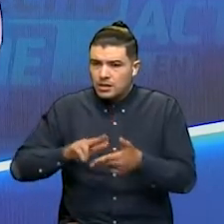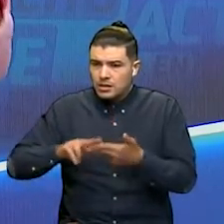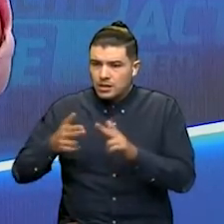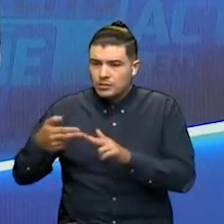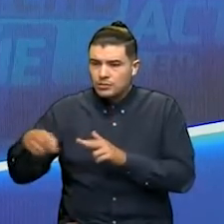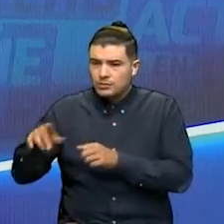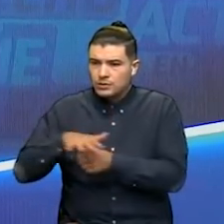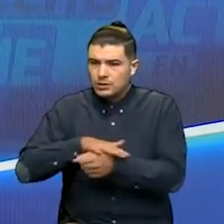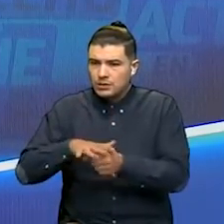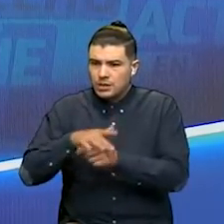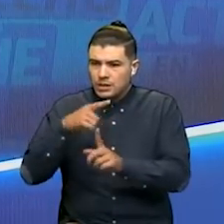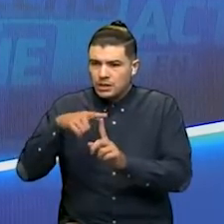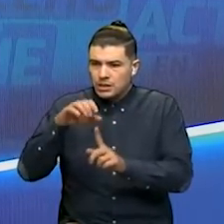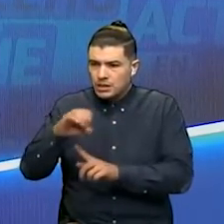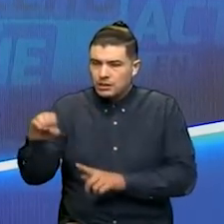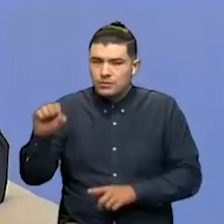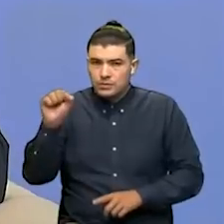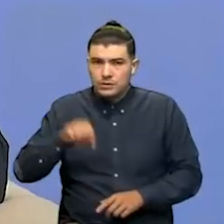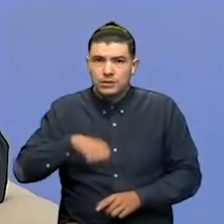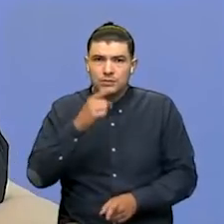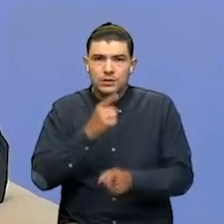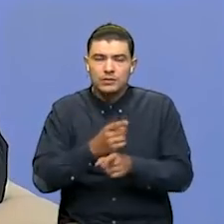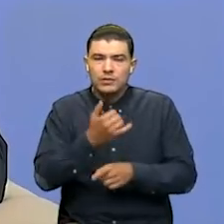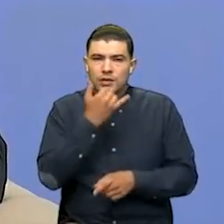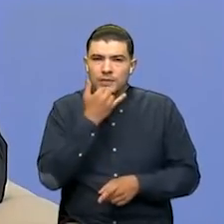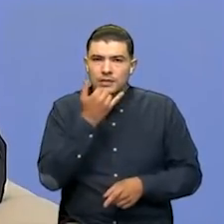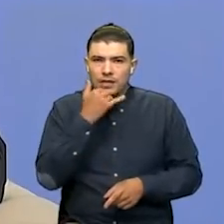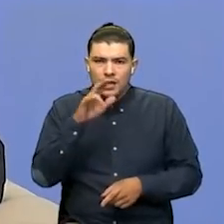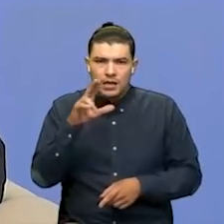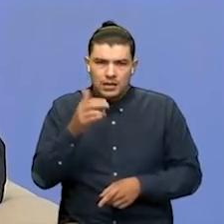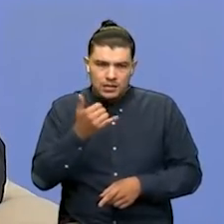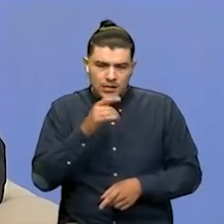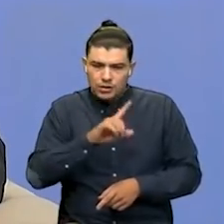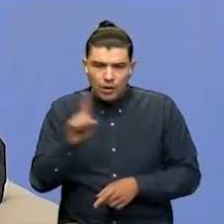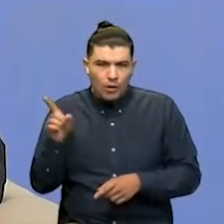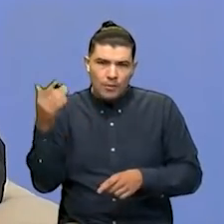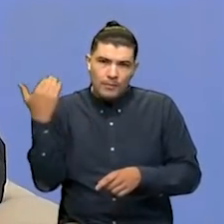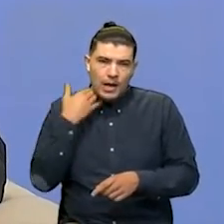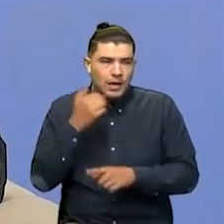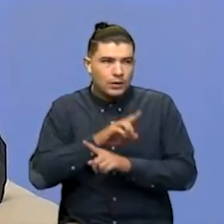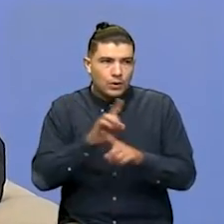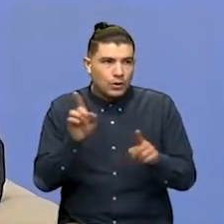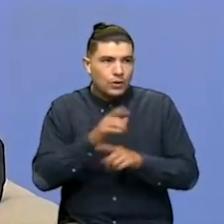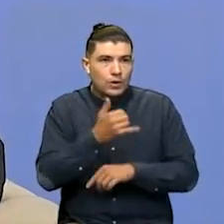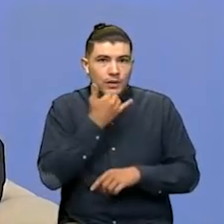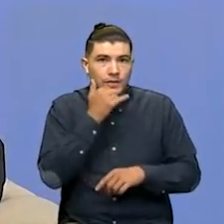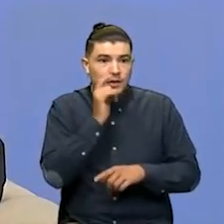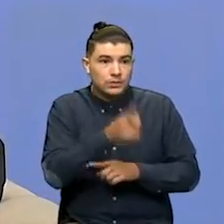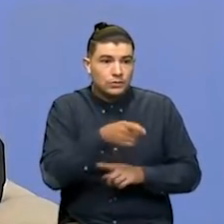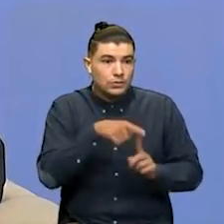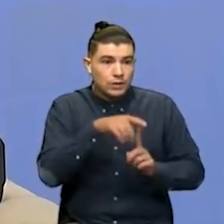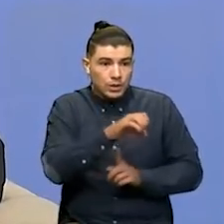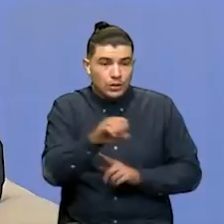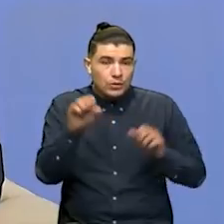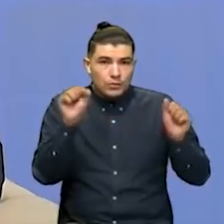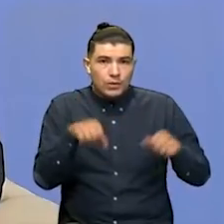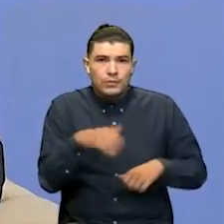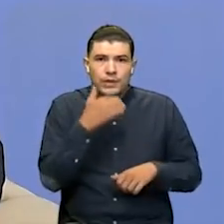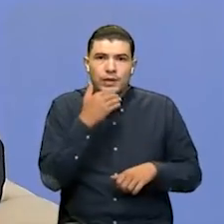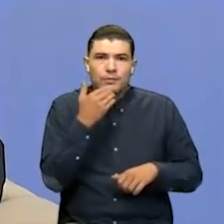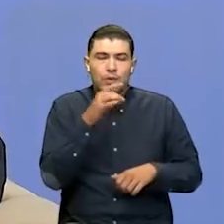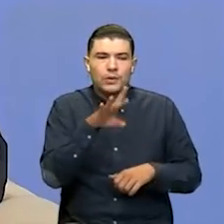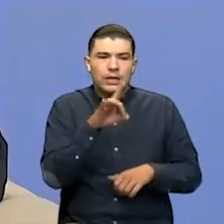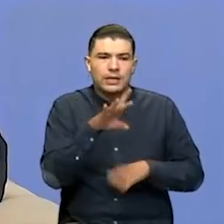situación del tío. Lo que pasa es que, ¿qué es lo que pasa? No necesariamente es que vence, es que el tío podría ser, por ejemplo, pasar 15